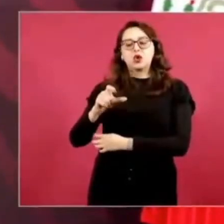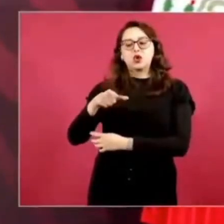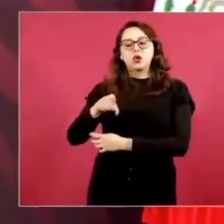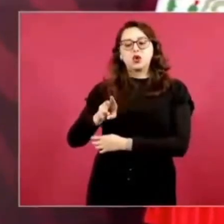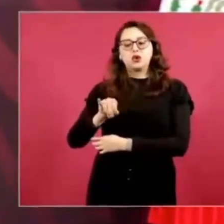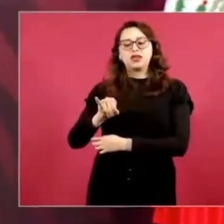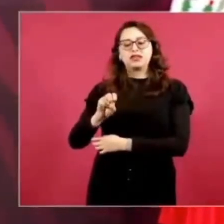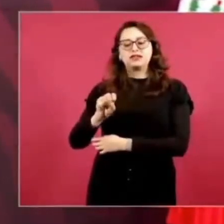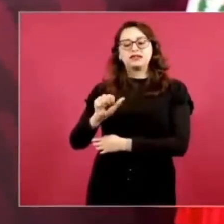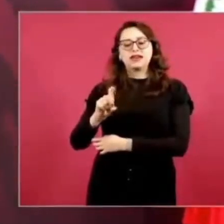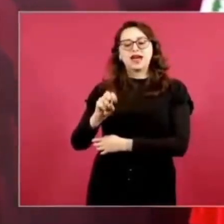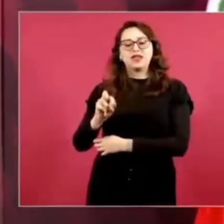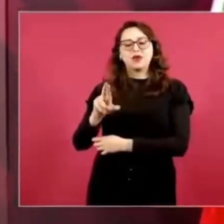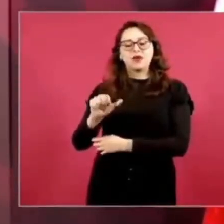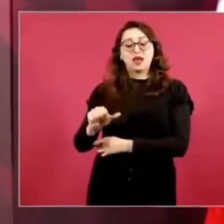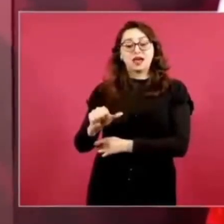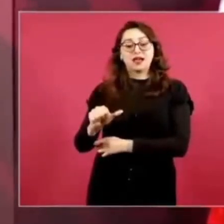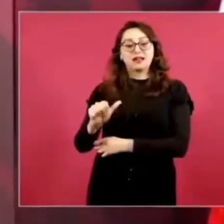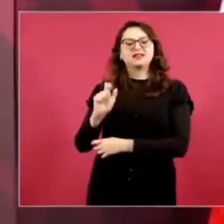tiene como propósito